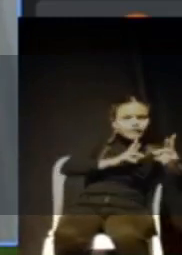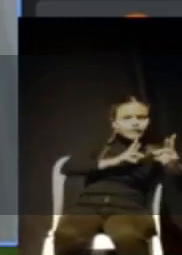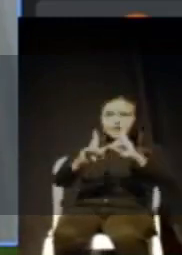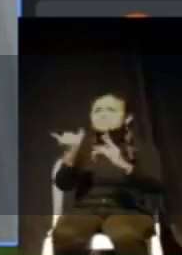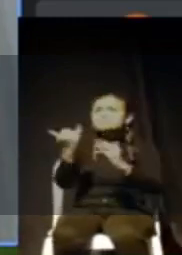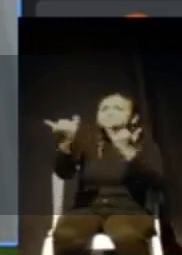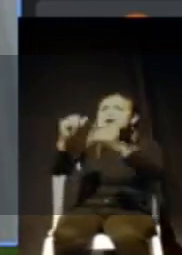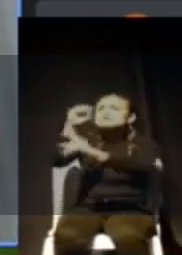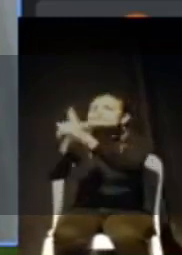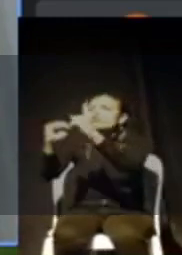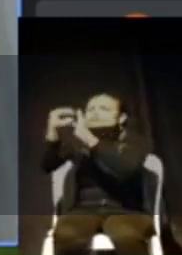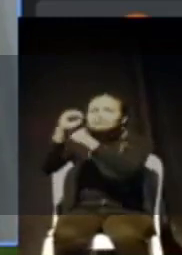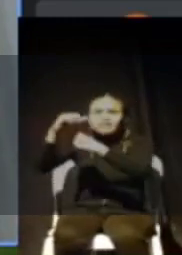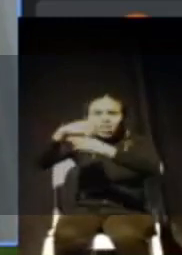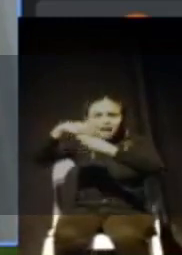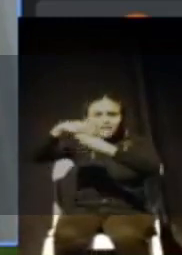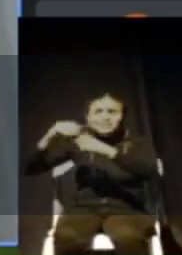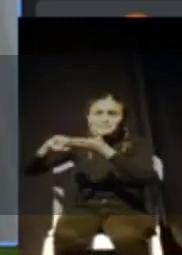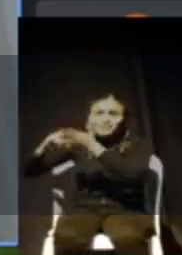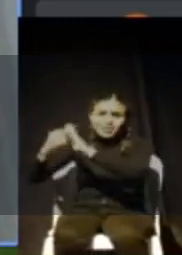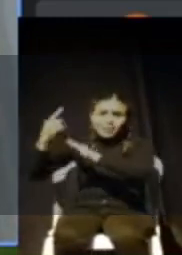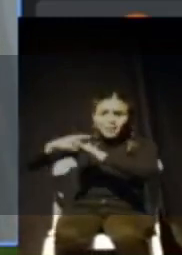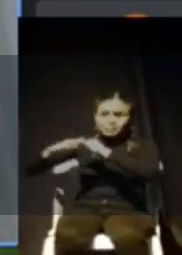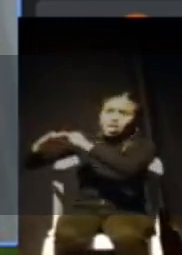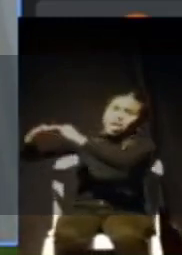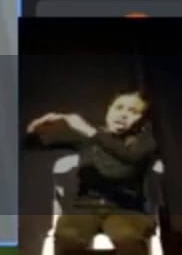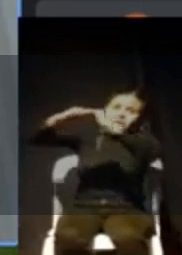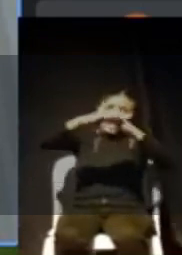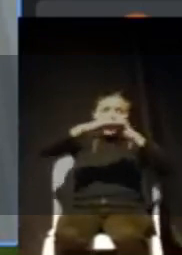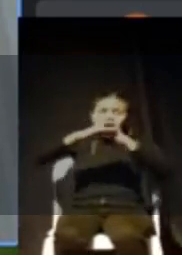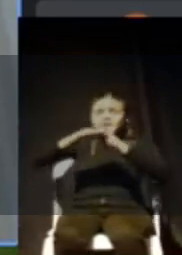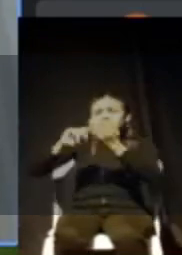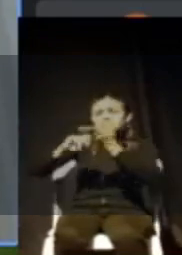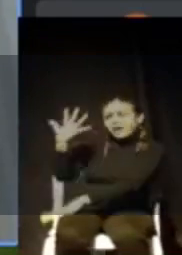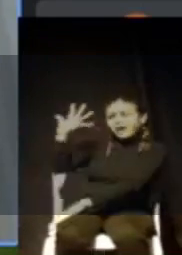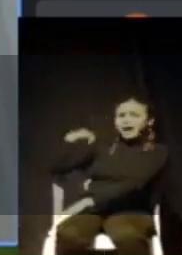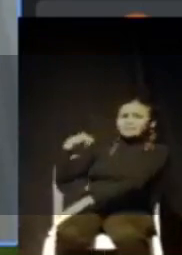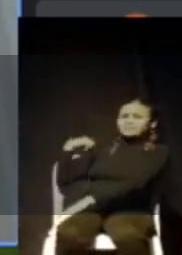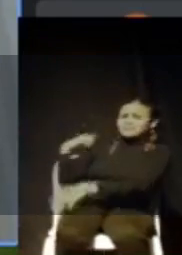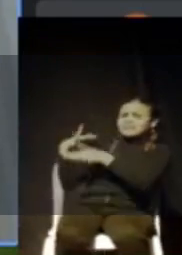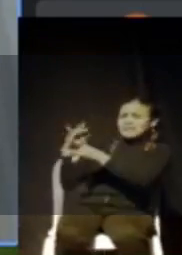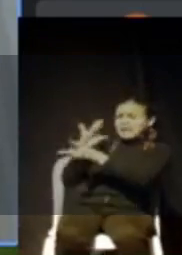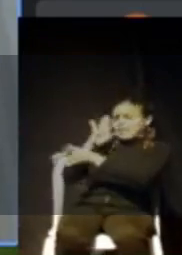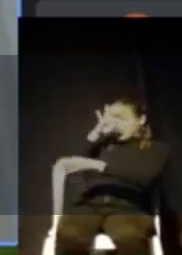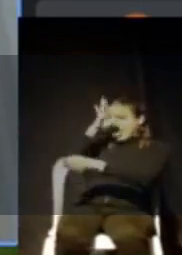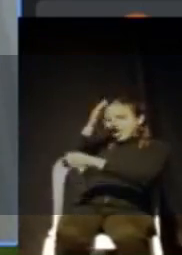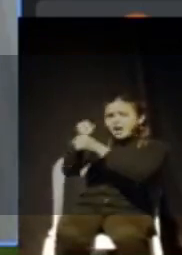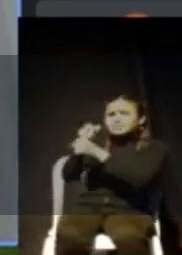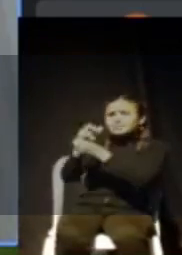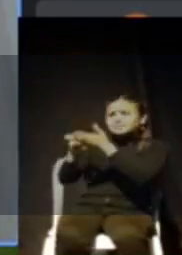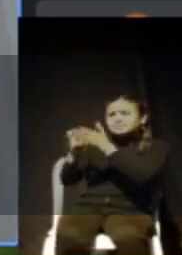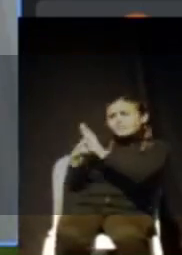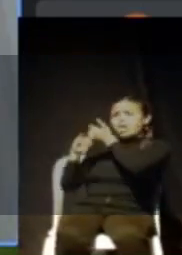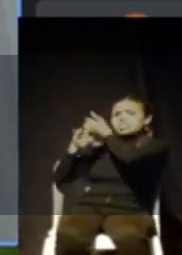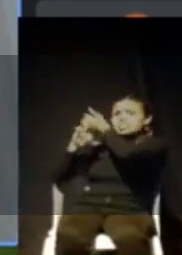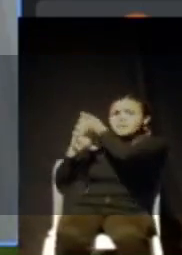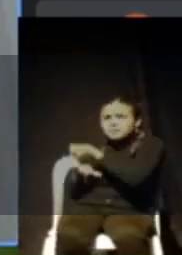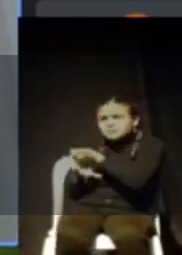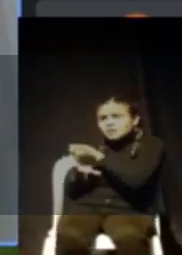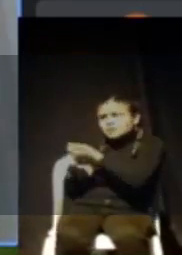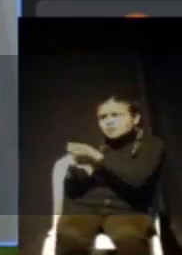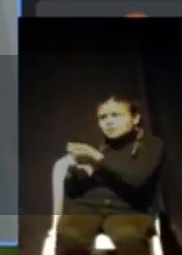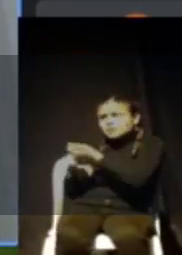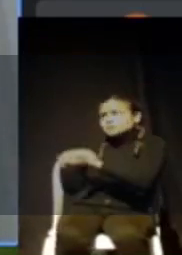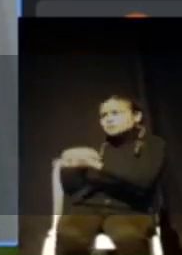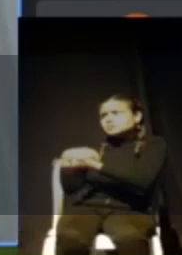sociedad hegemónica ha establecido con las culturas autóctonas, definidas ya en términos no de dependencia e integración,